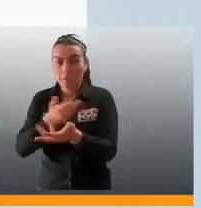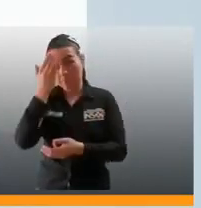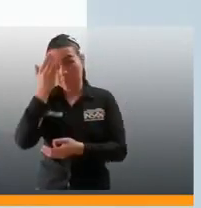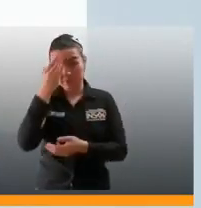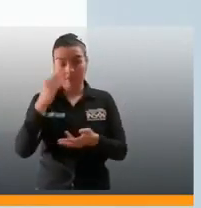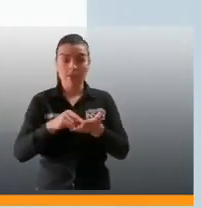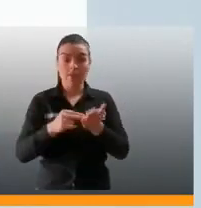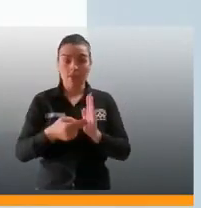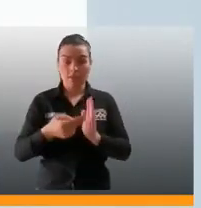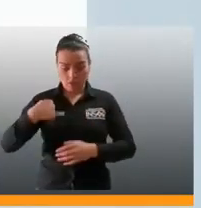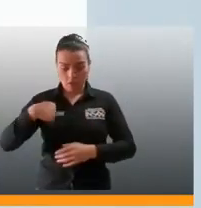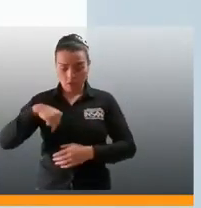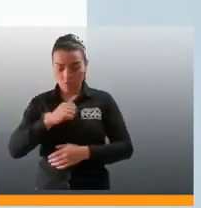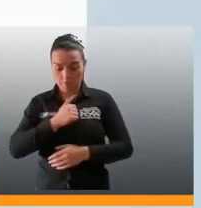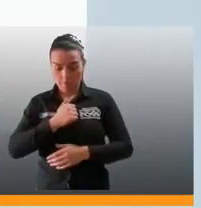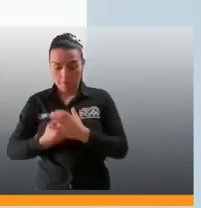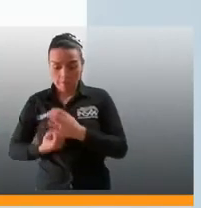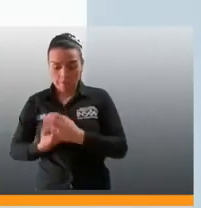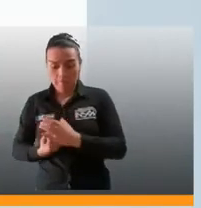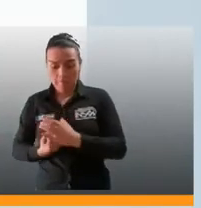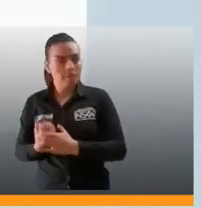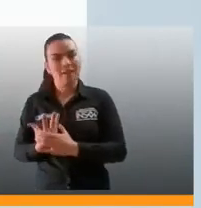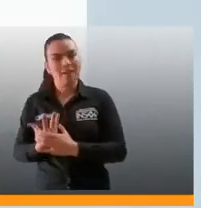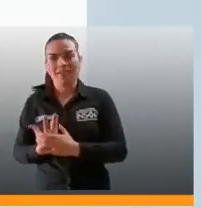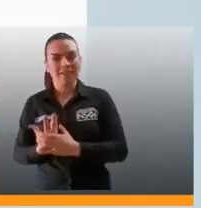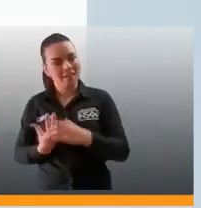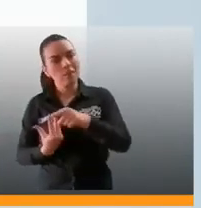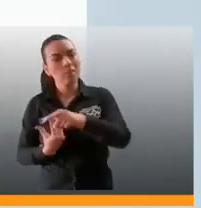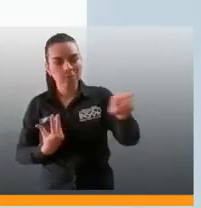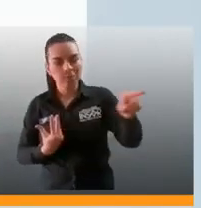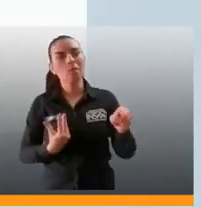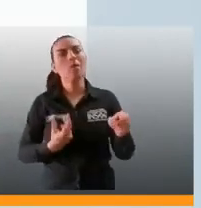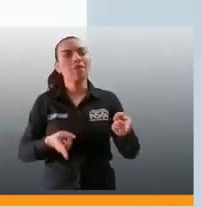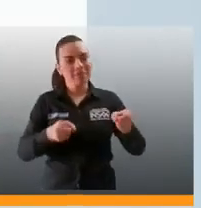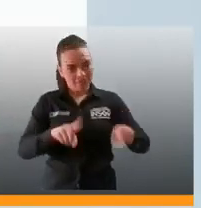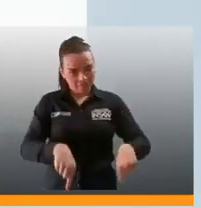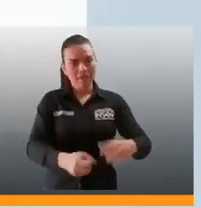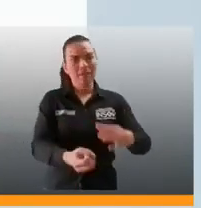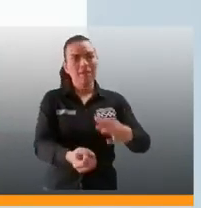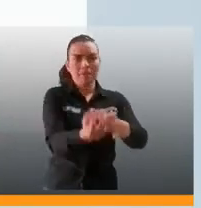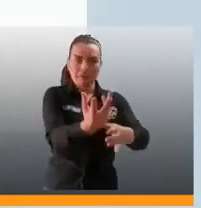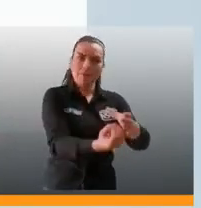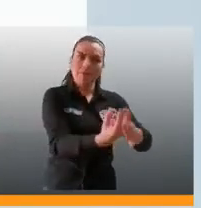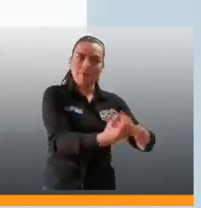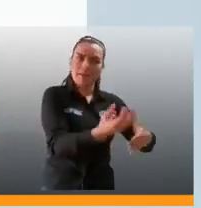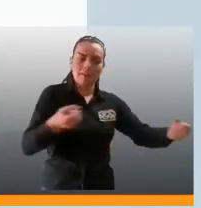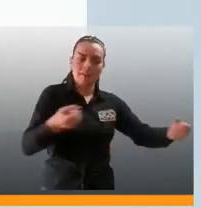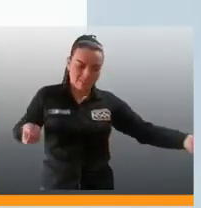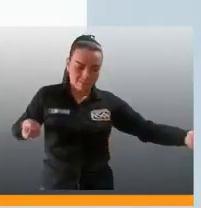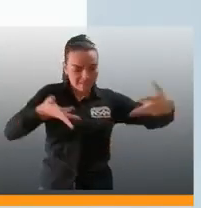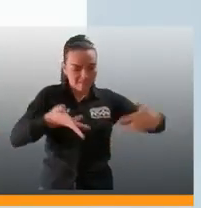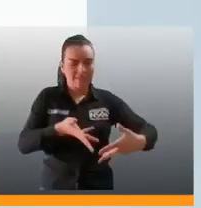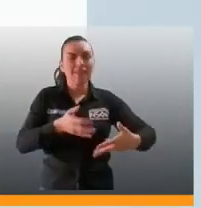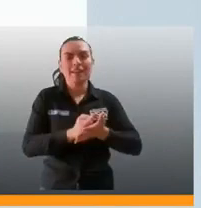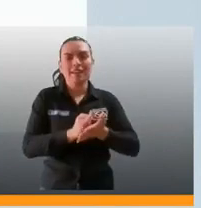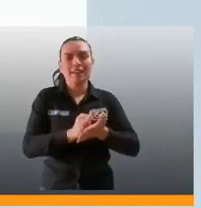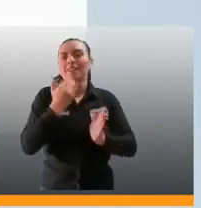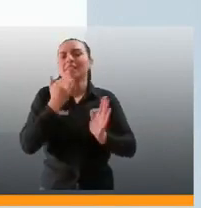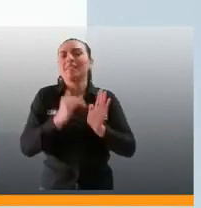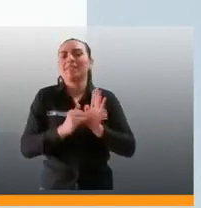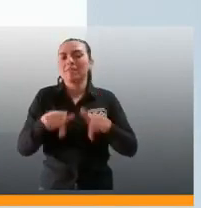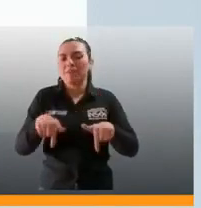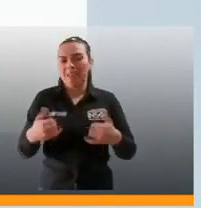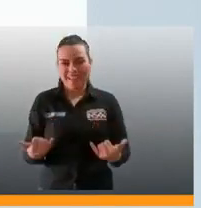nosotros los produzcamos, sino que también invitar a que los estudiantes en ese encuentro dejen algo, ¿cierto? Algo como lo que está pasando en este